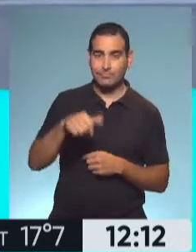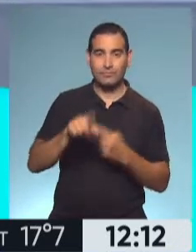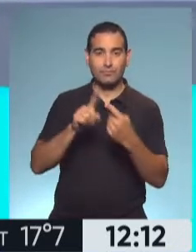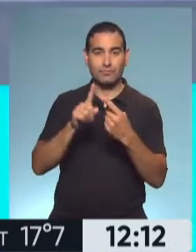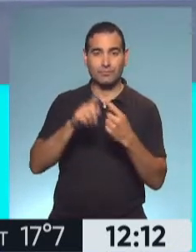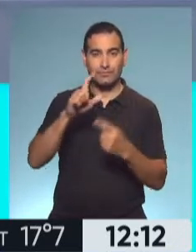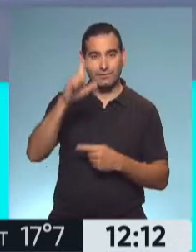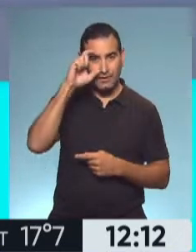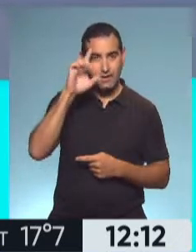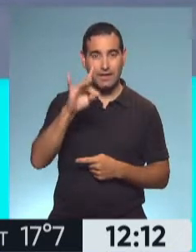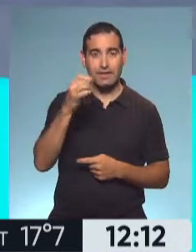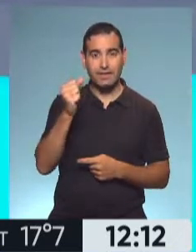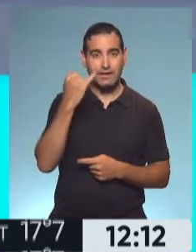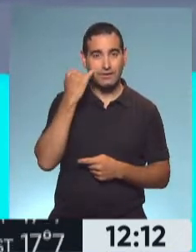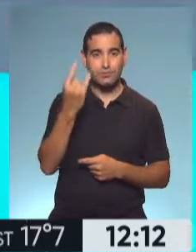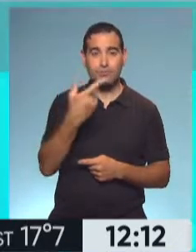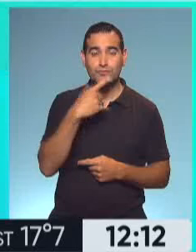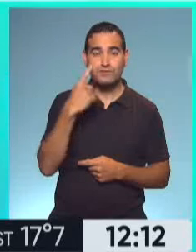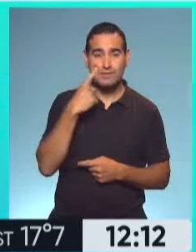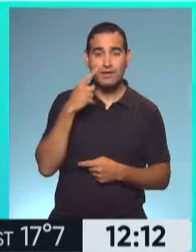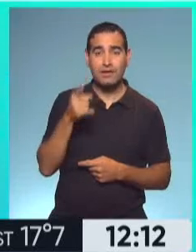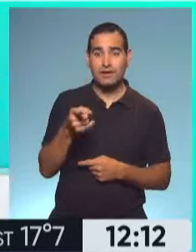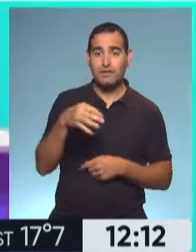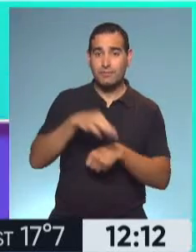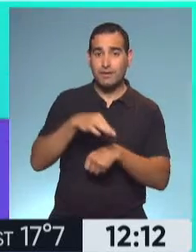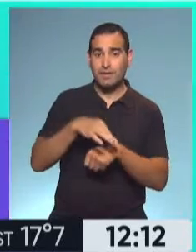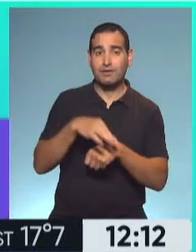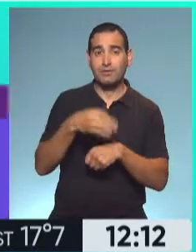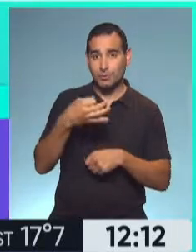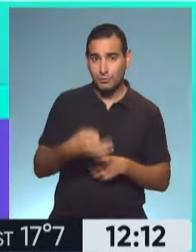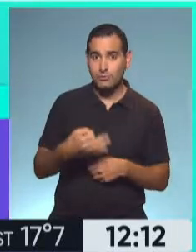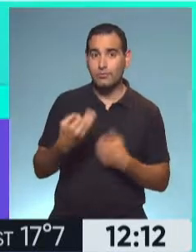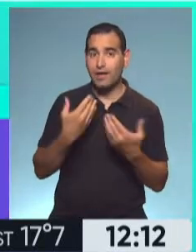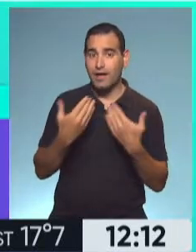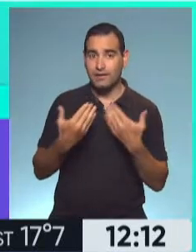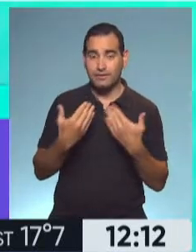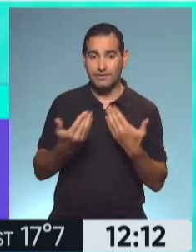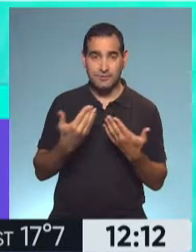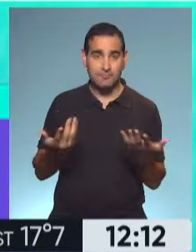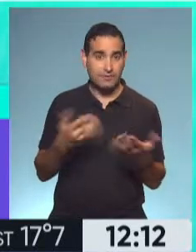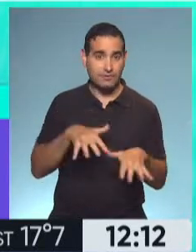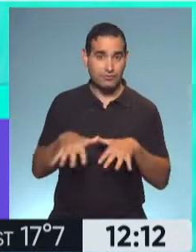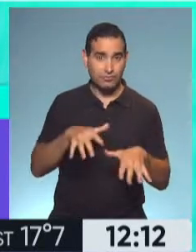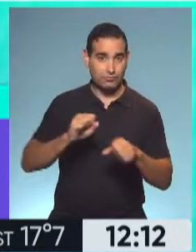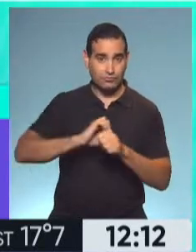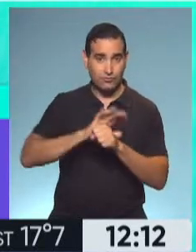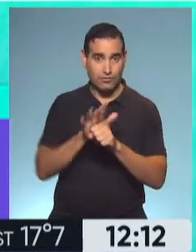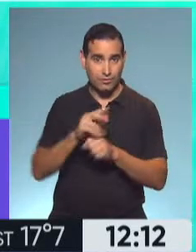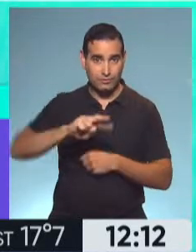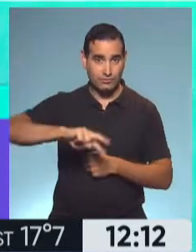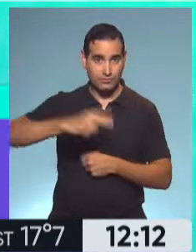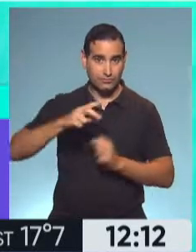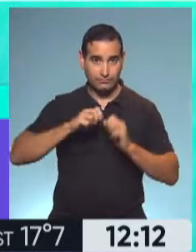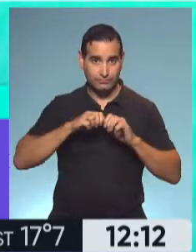Leda Yussi, es infectóloga, y con ella vamos a hablar precisamente de la situación del coronavirus, de esta segunda